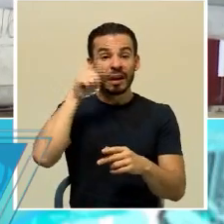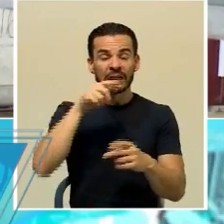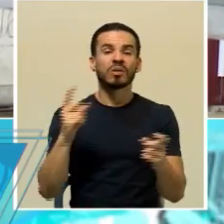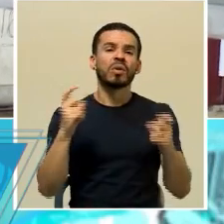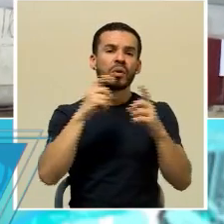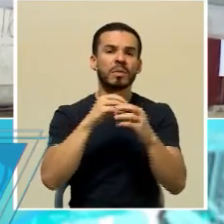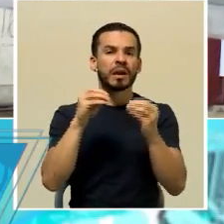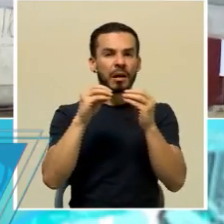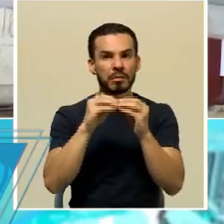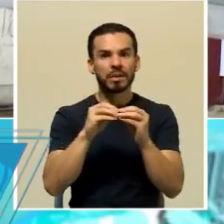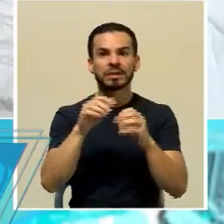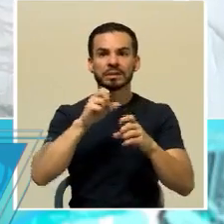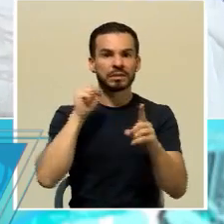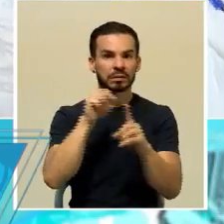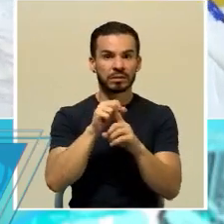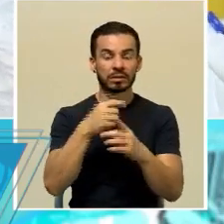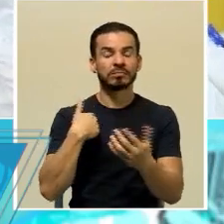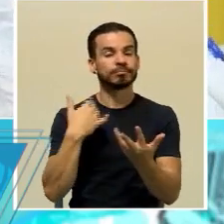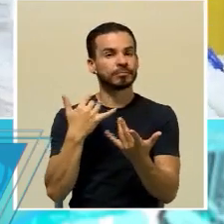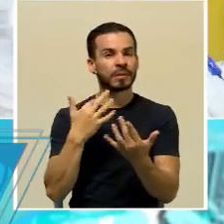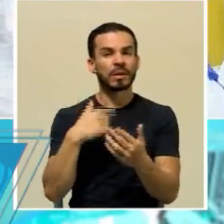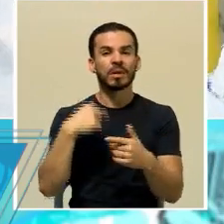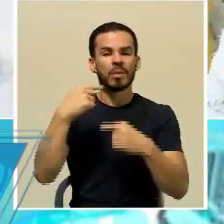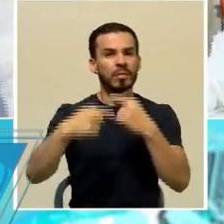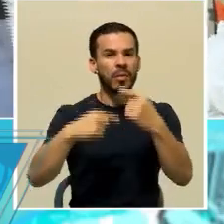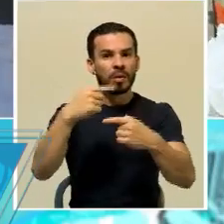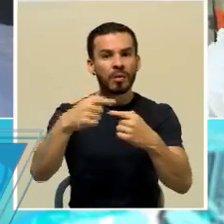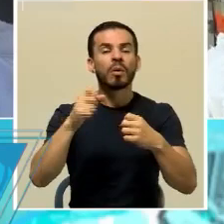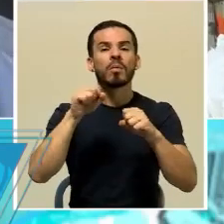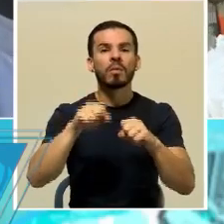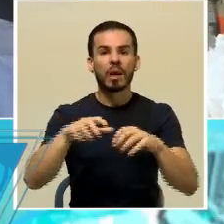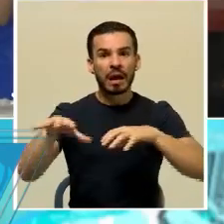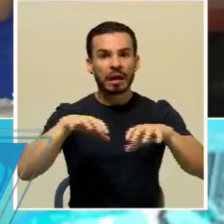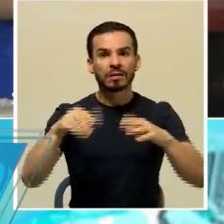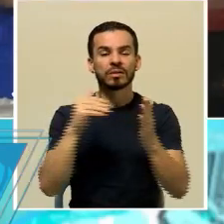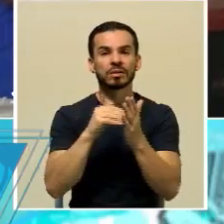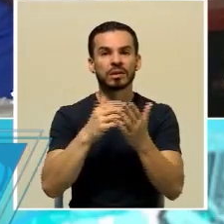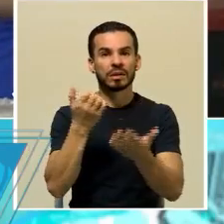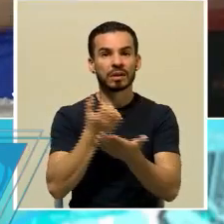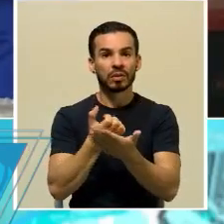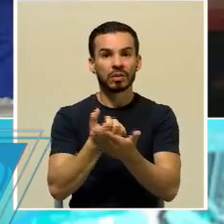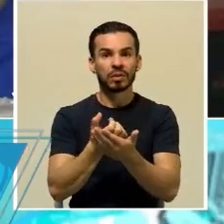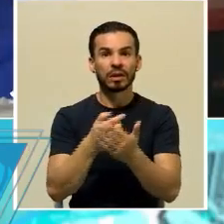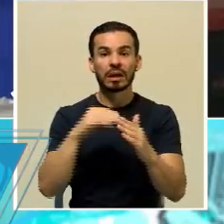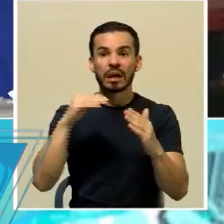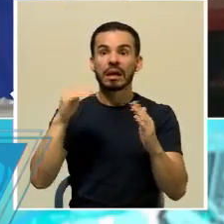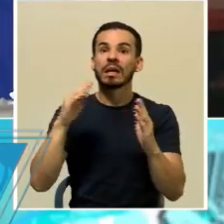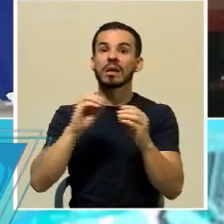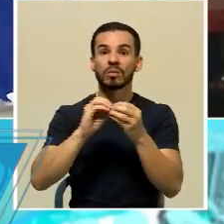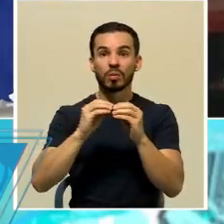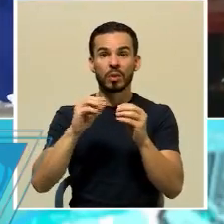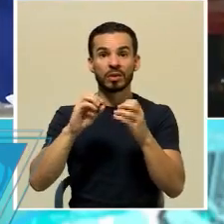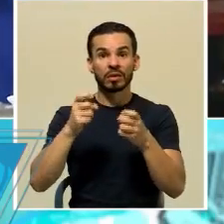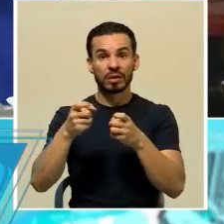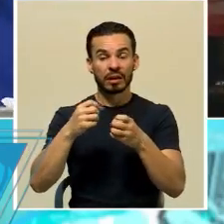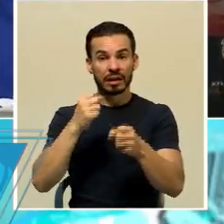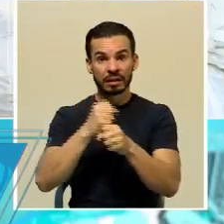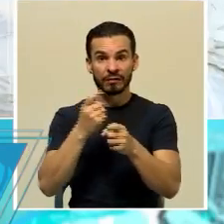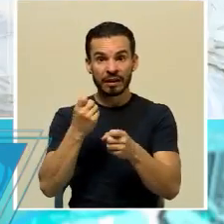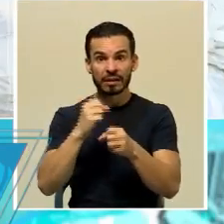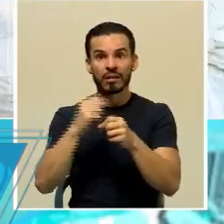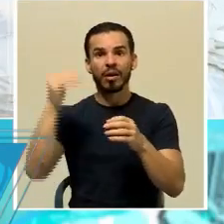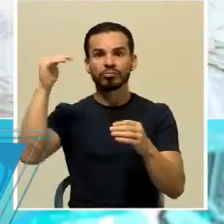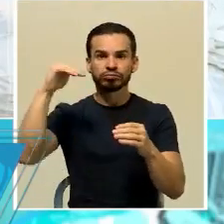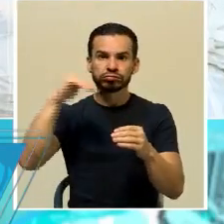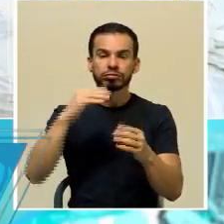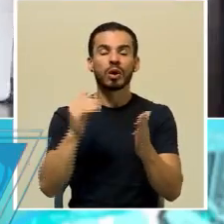complicar aún más el panorama. Pero esperemos que poco a poco logre reactivarse la economía y los niveles de desempleo logren controlarse.